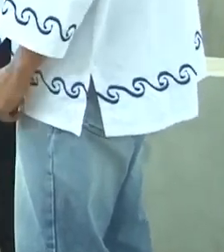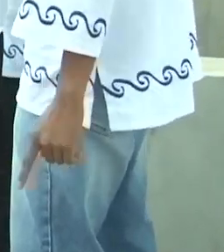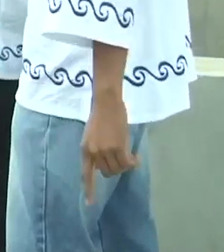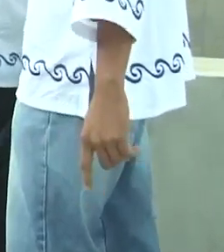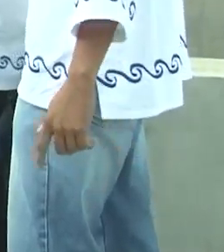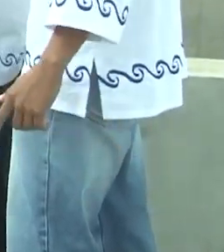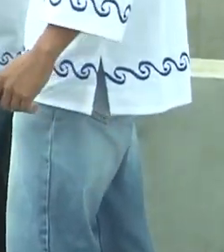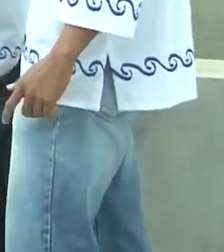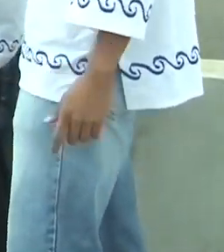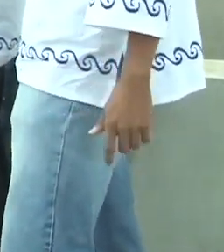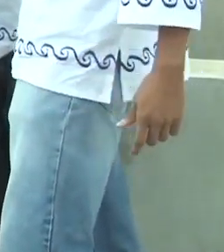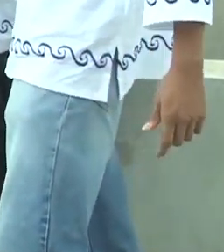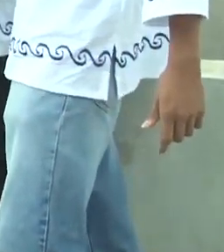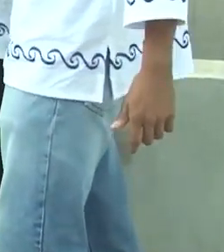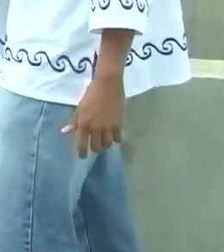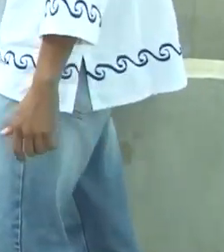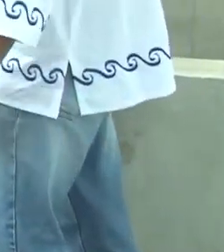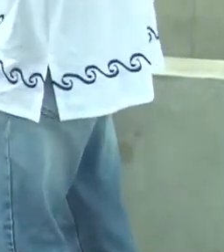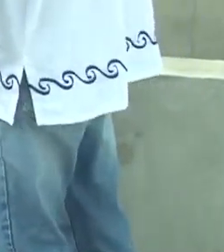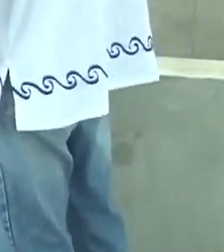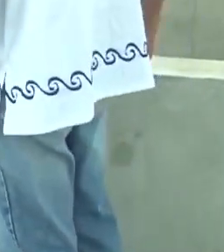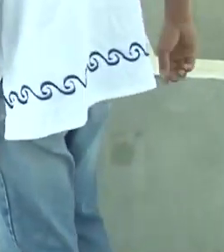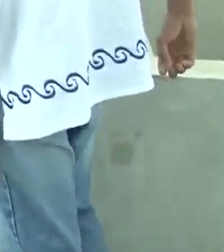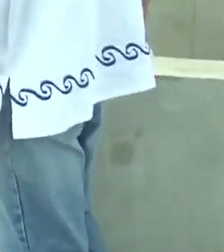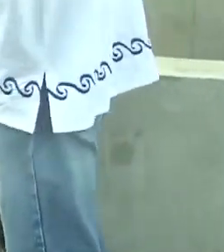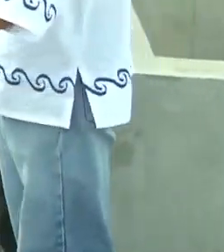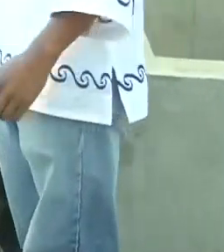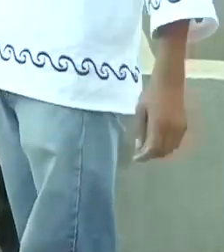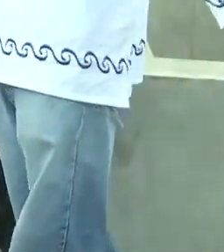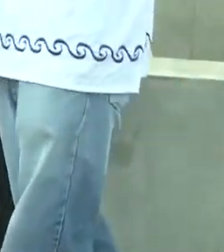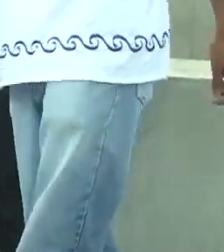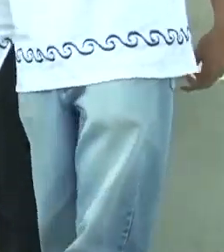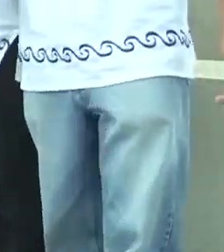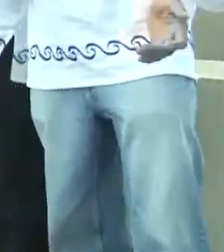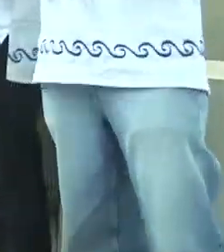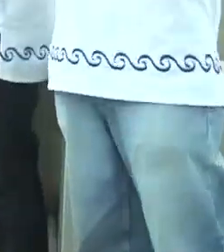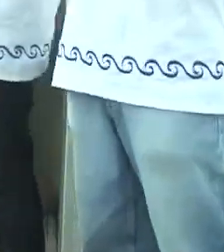desborda Monimbo. Muchas gracias.